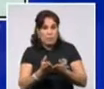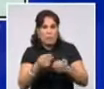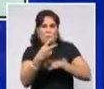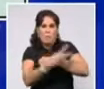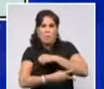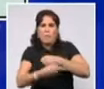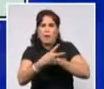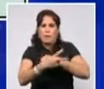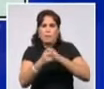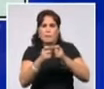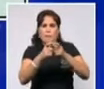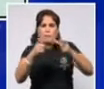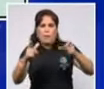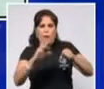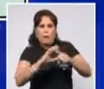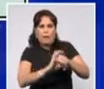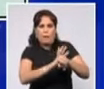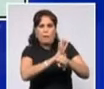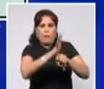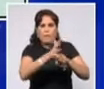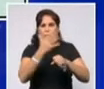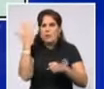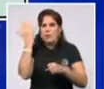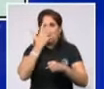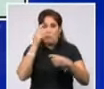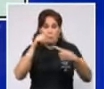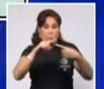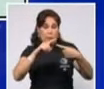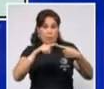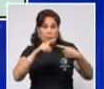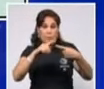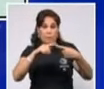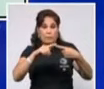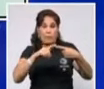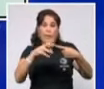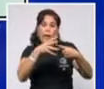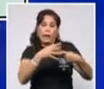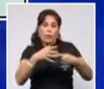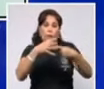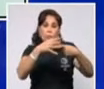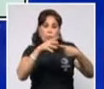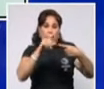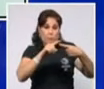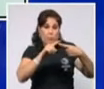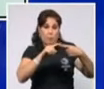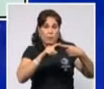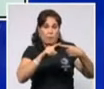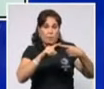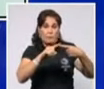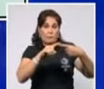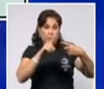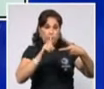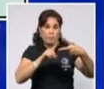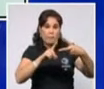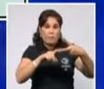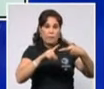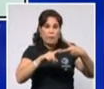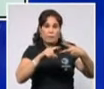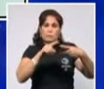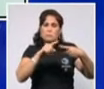pues indiscutiblemente cabeza la lista los Estados Unidos de Norteamérica, con más